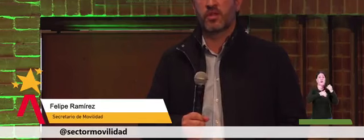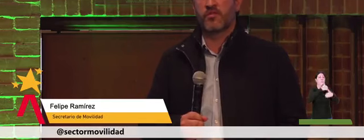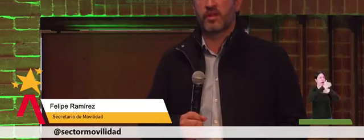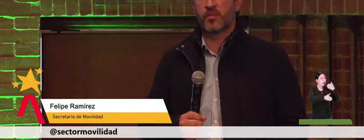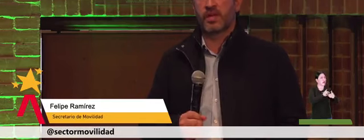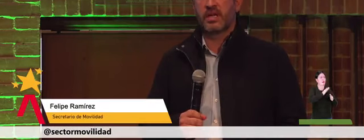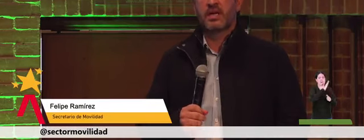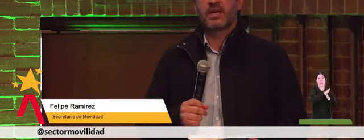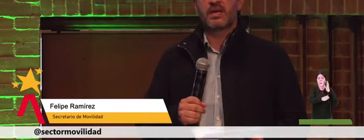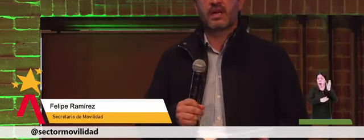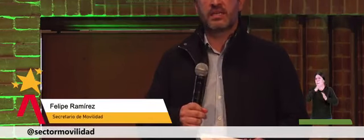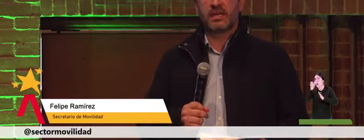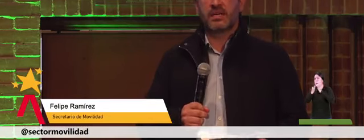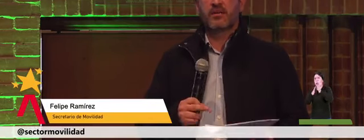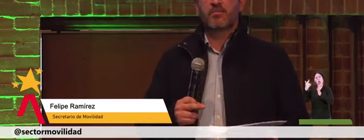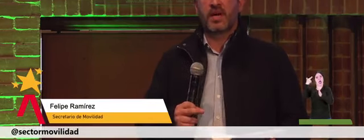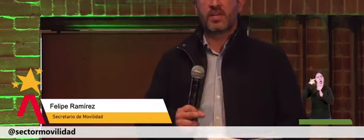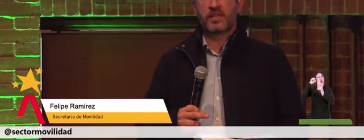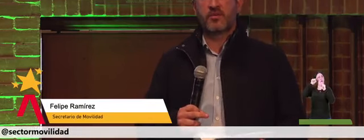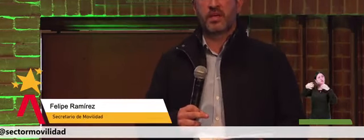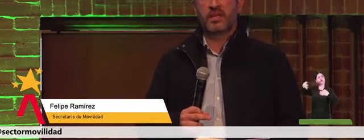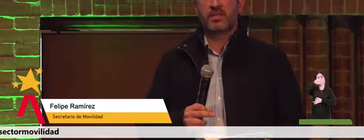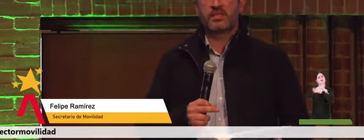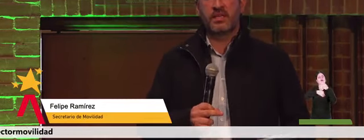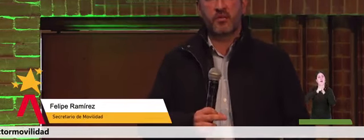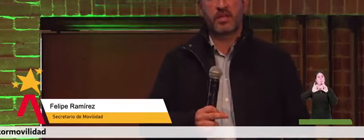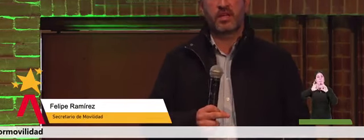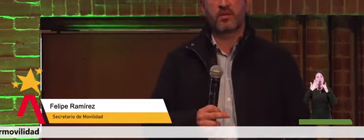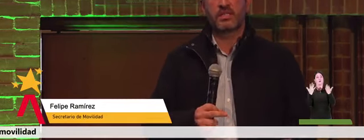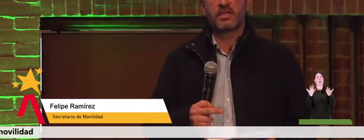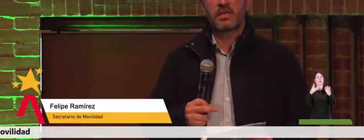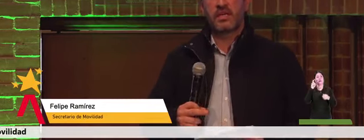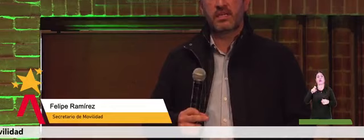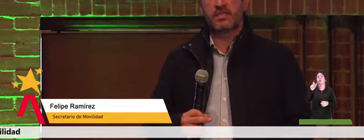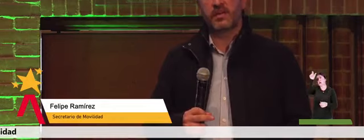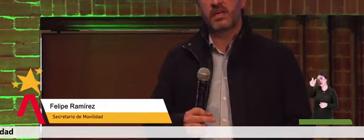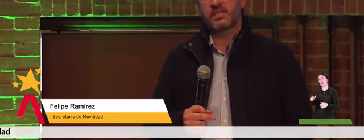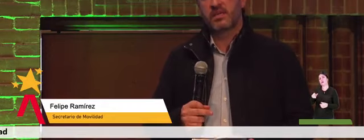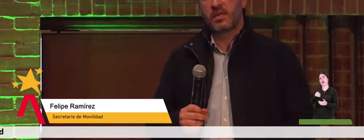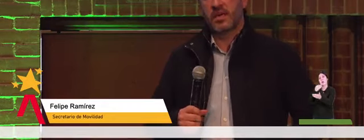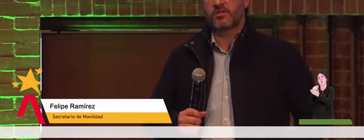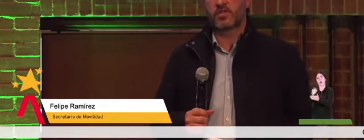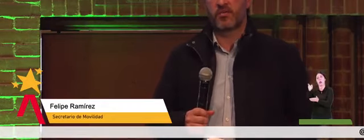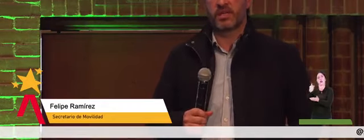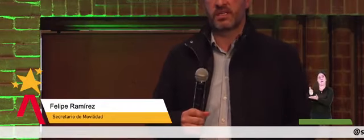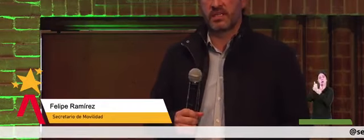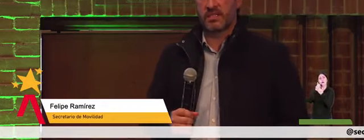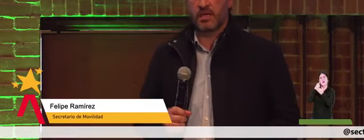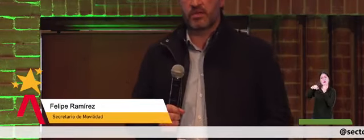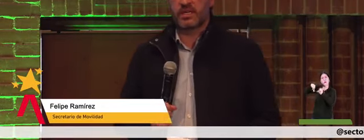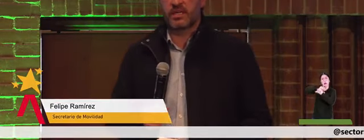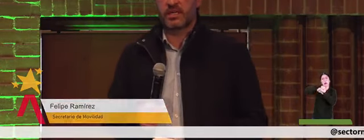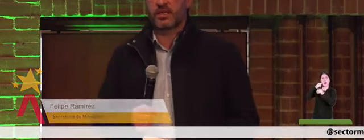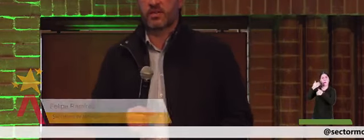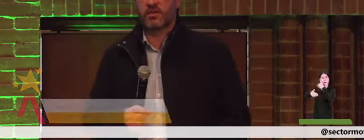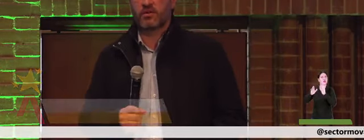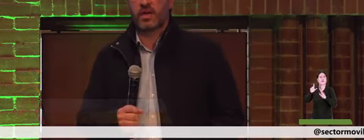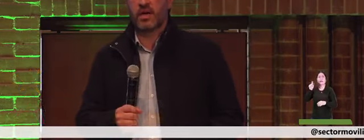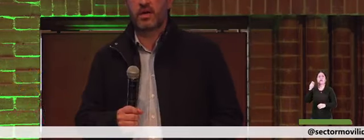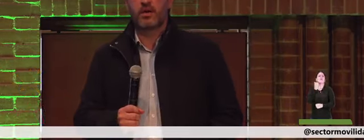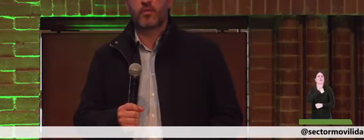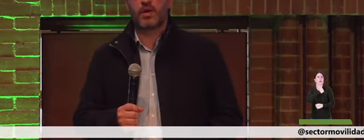el fin de poder realizar más fácilmente, sin tramitadores y sin filas, estos trámites que necesitamos hacer relacionados